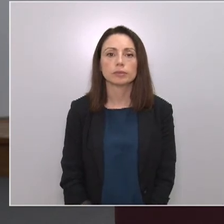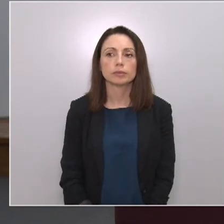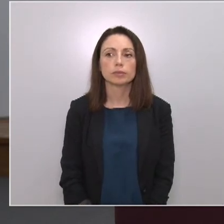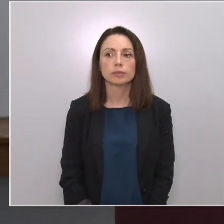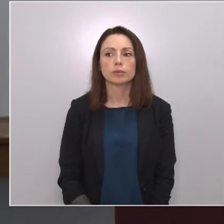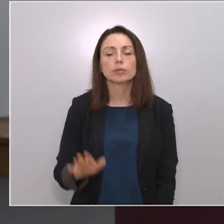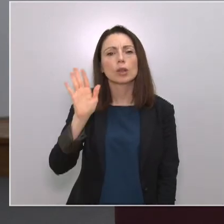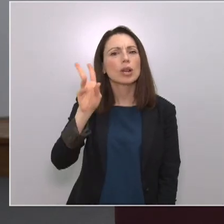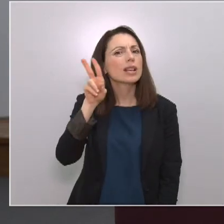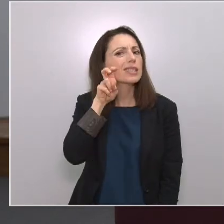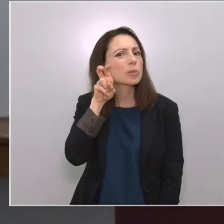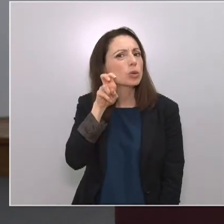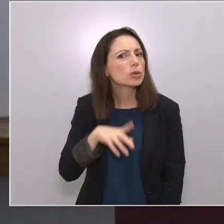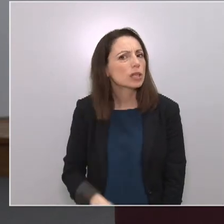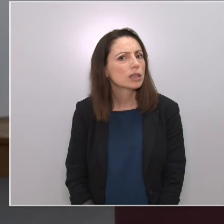Hola, ¿se me oye?